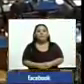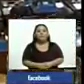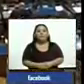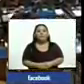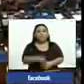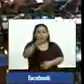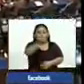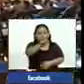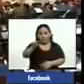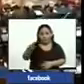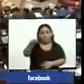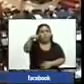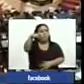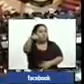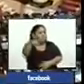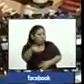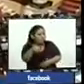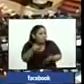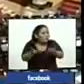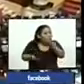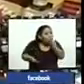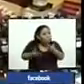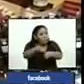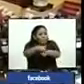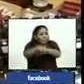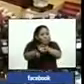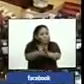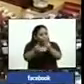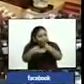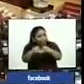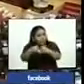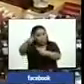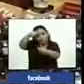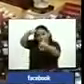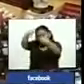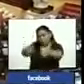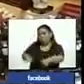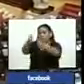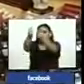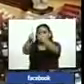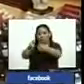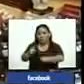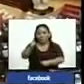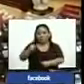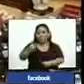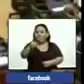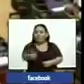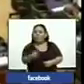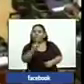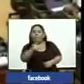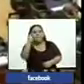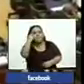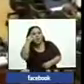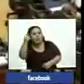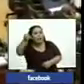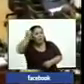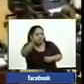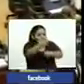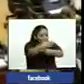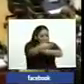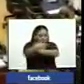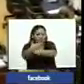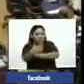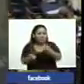Esta semana los diputados podrían hacer un intento por aprobar el presupuesto general de la Nación 2020. Conozca las posturas de las diferentes fracciones